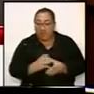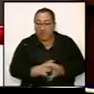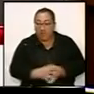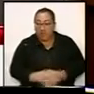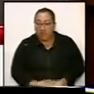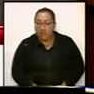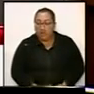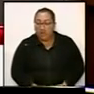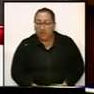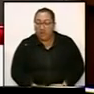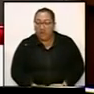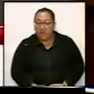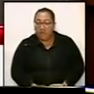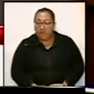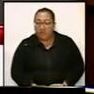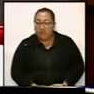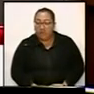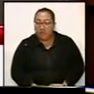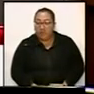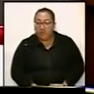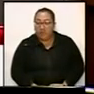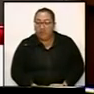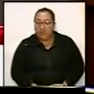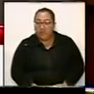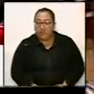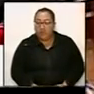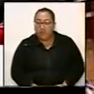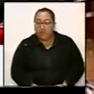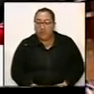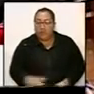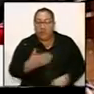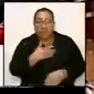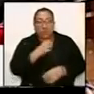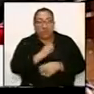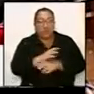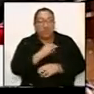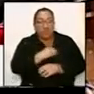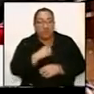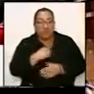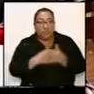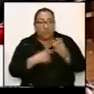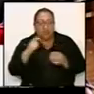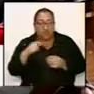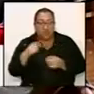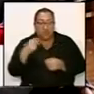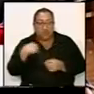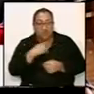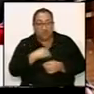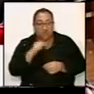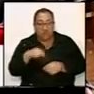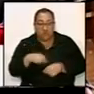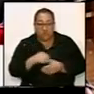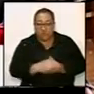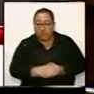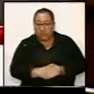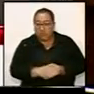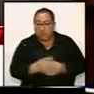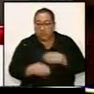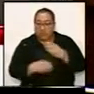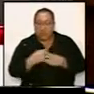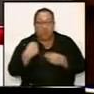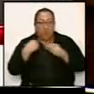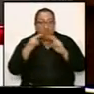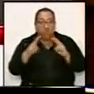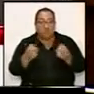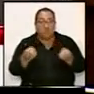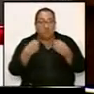presidente, por su intermedio, al señor presidente del Consejo de Ministros, ¿qué necesitamos en este mundo que él nos miraba y